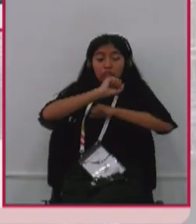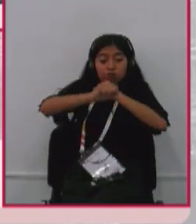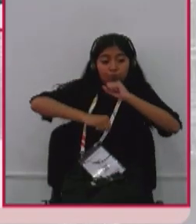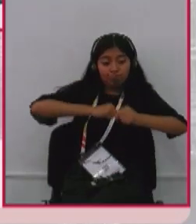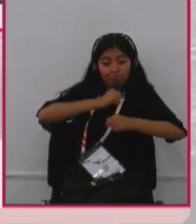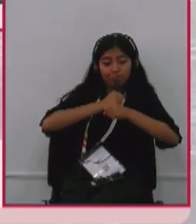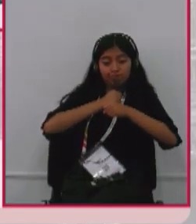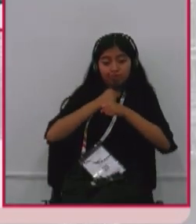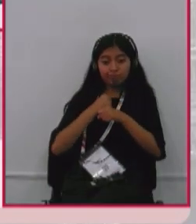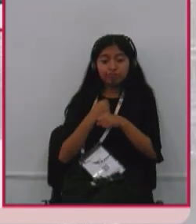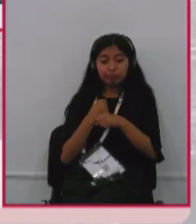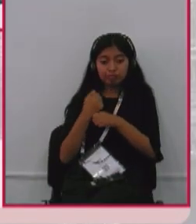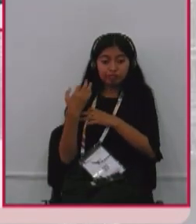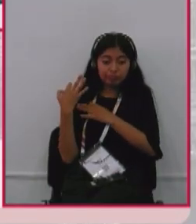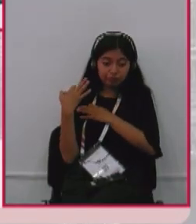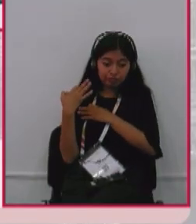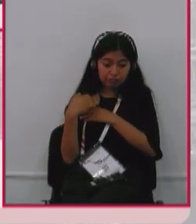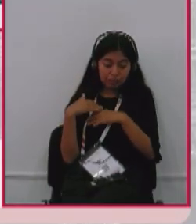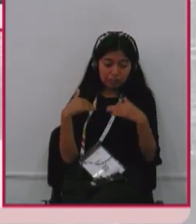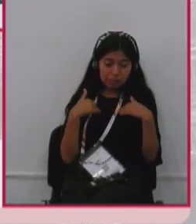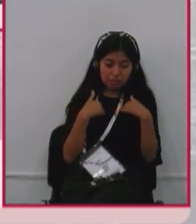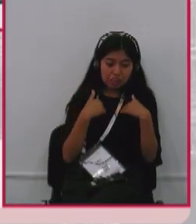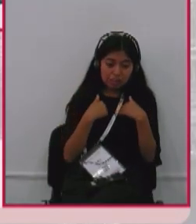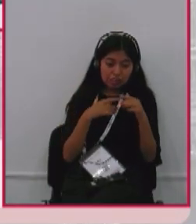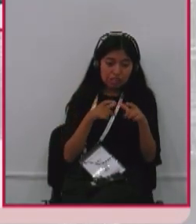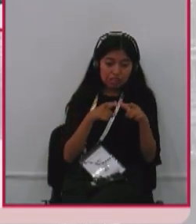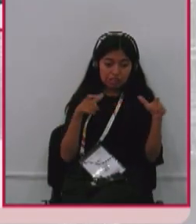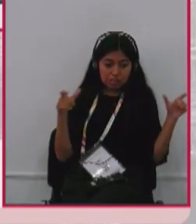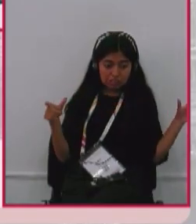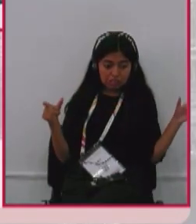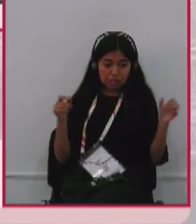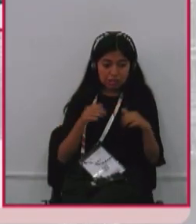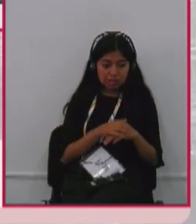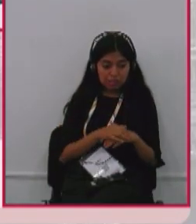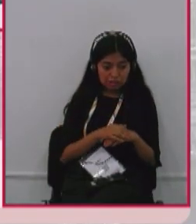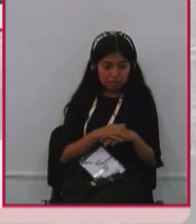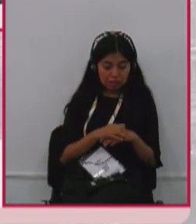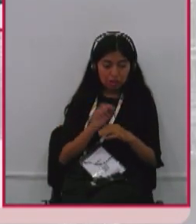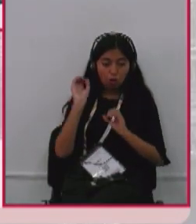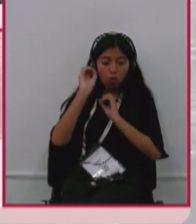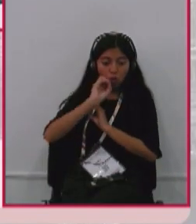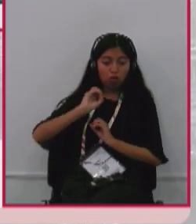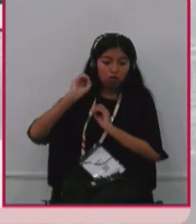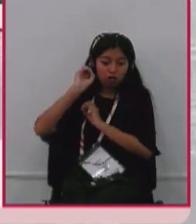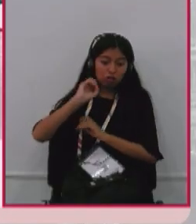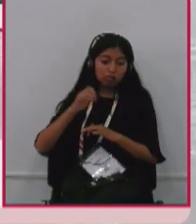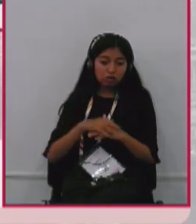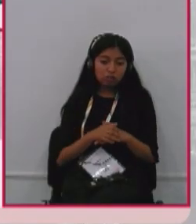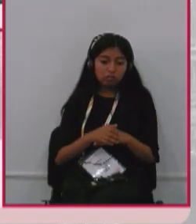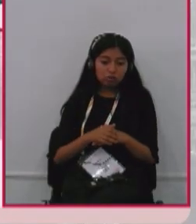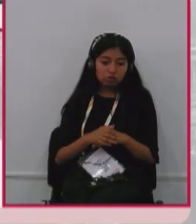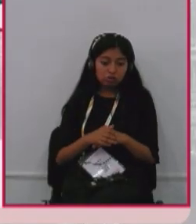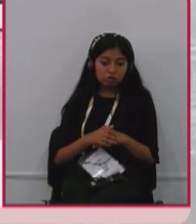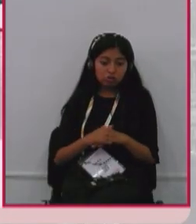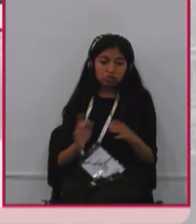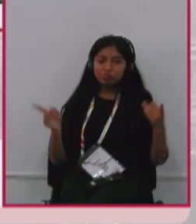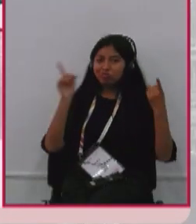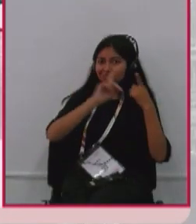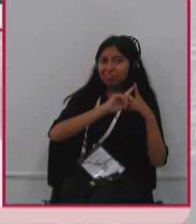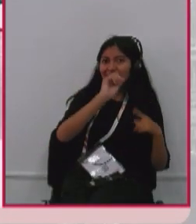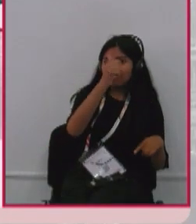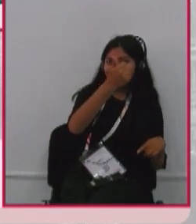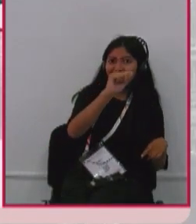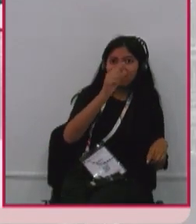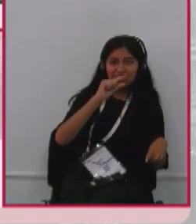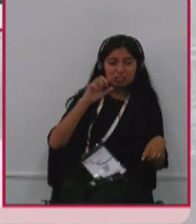funcionamiento. Ellos tenían una gran variabilidad también de la ley de alimentación de oro. Pasaban desde 2 hasta 10 gramos